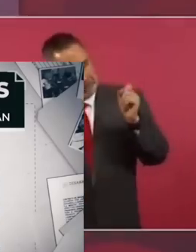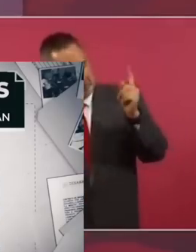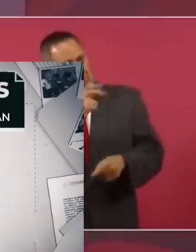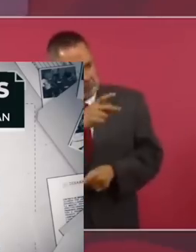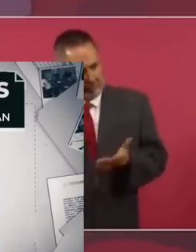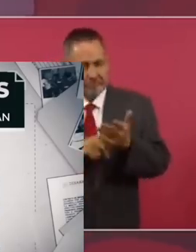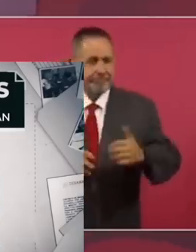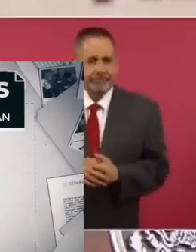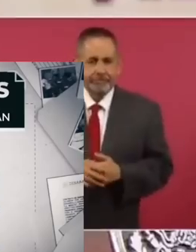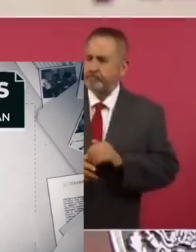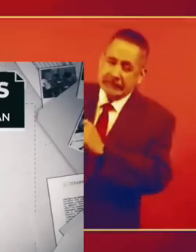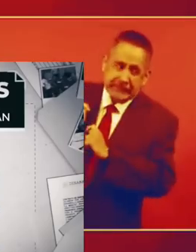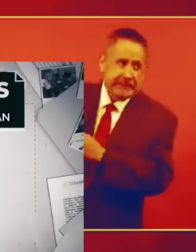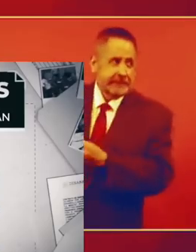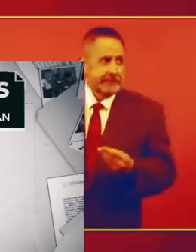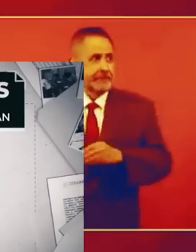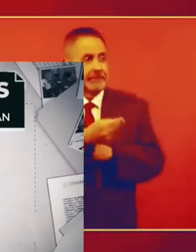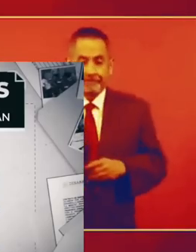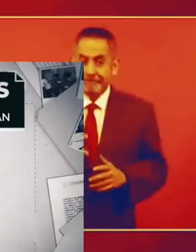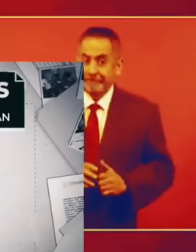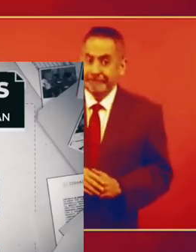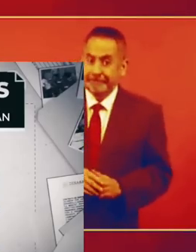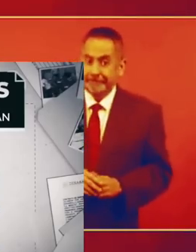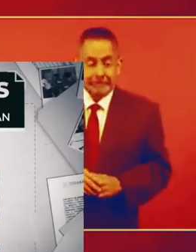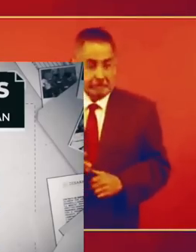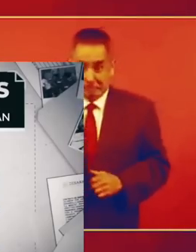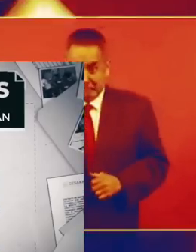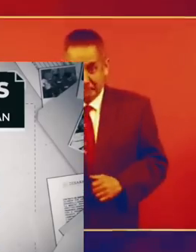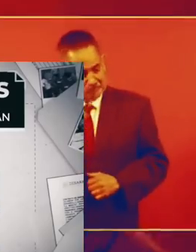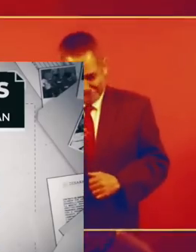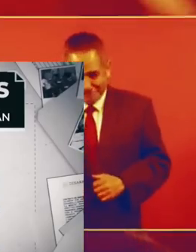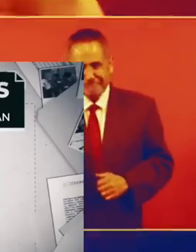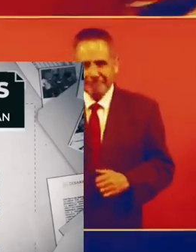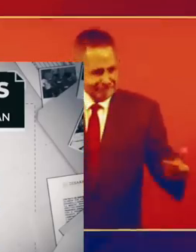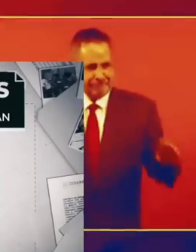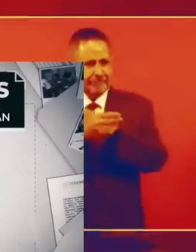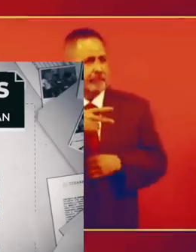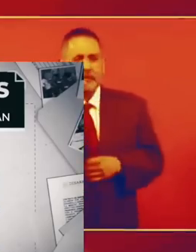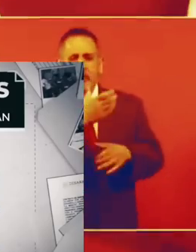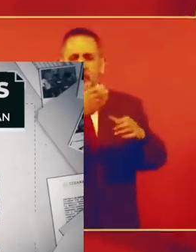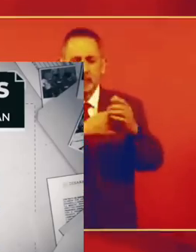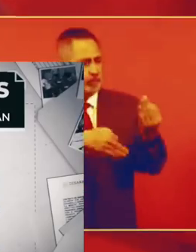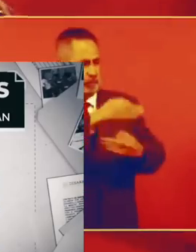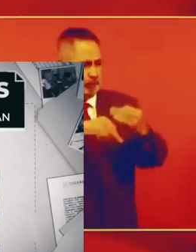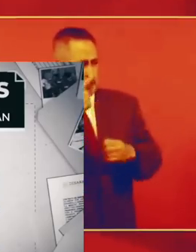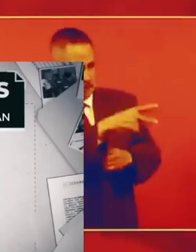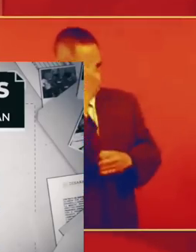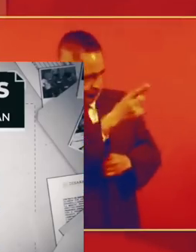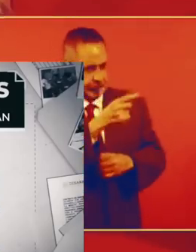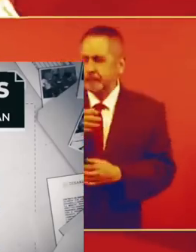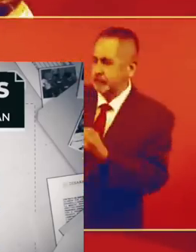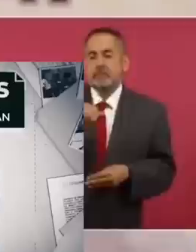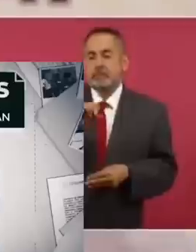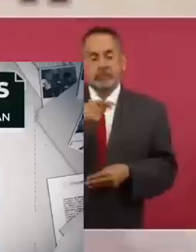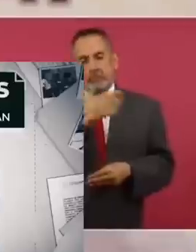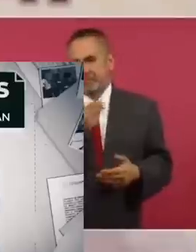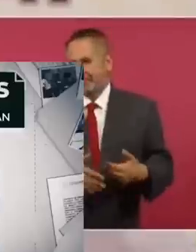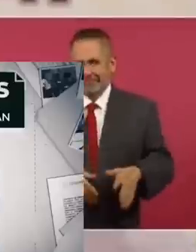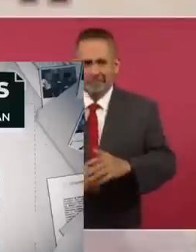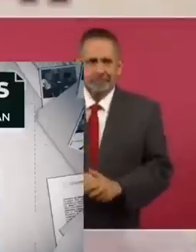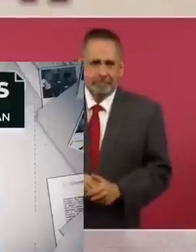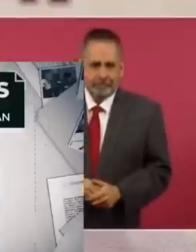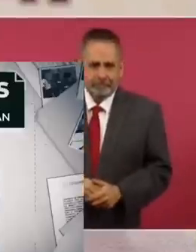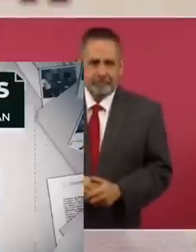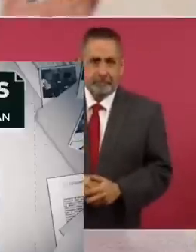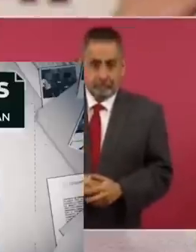reportajes. Hay que predicar con el ejemplo, pero si acepta, vámonos con todo, todos sus bienes y los de nosotros, la familia. ¿La invitación